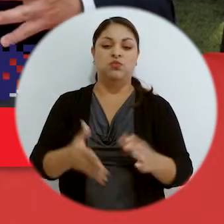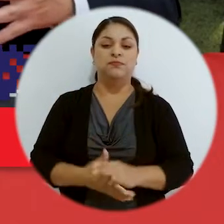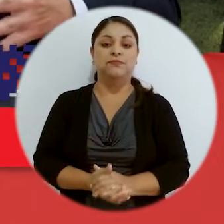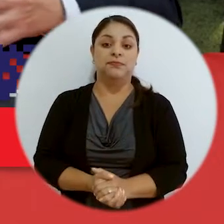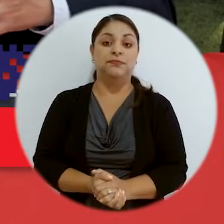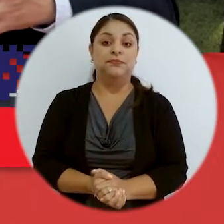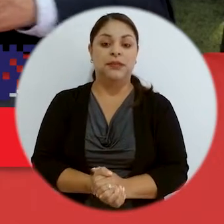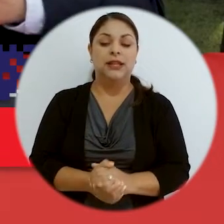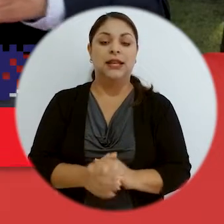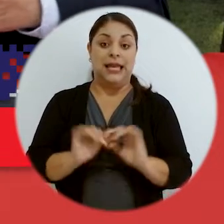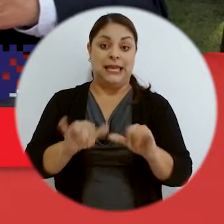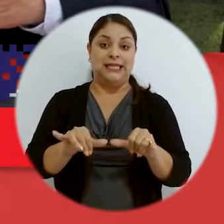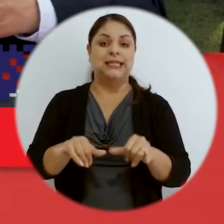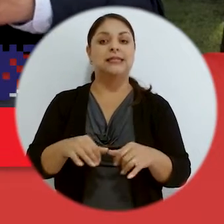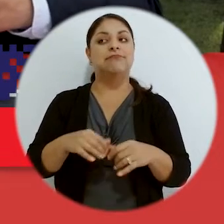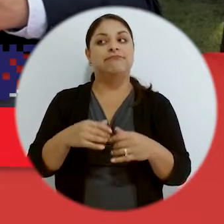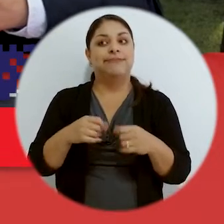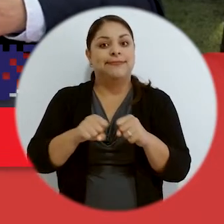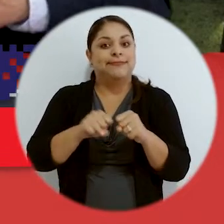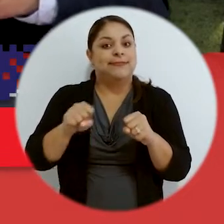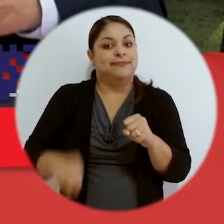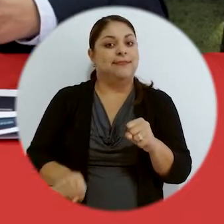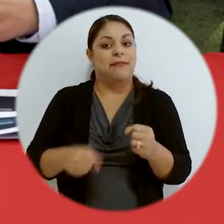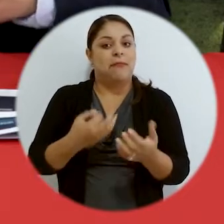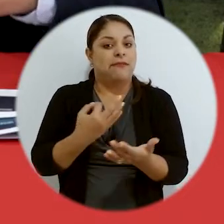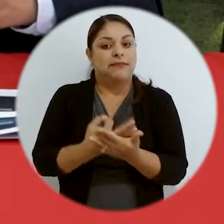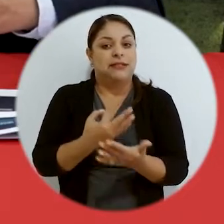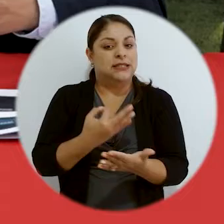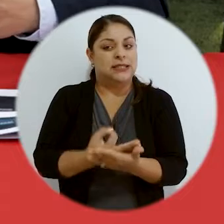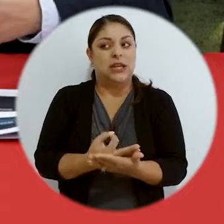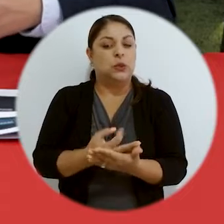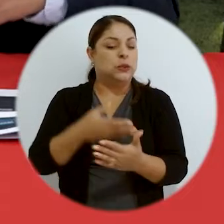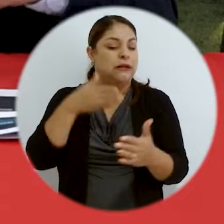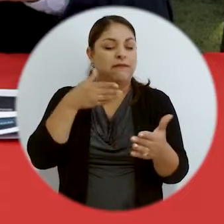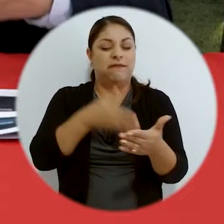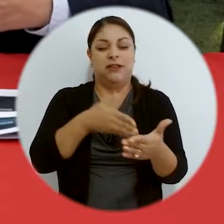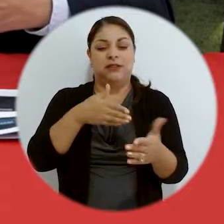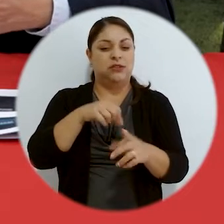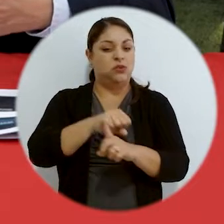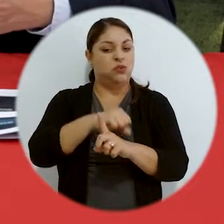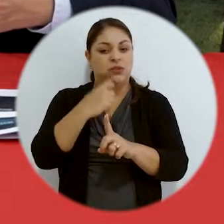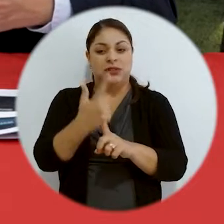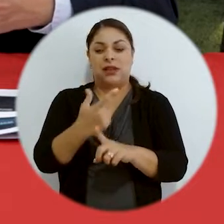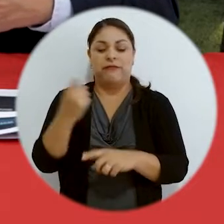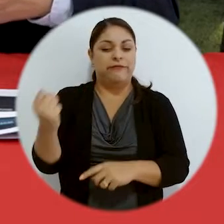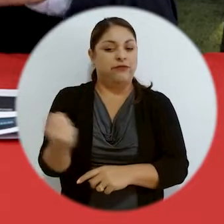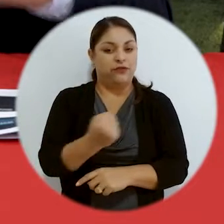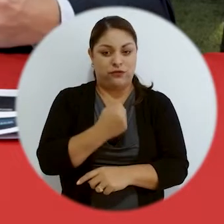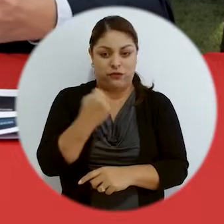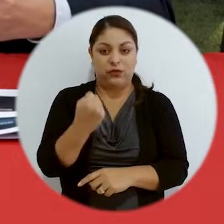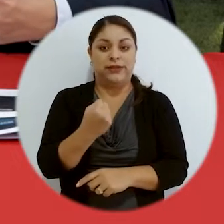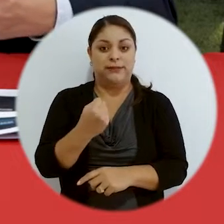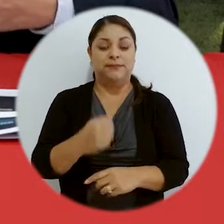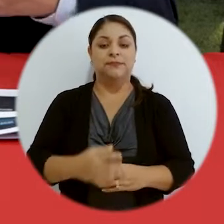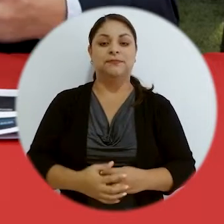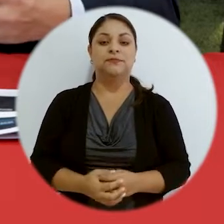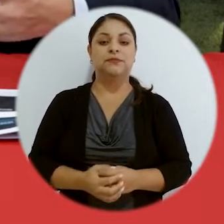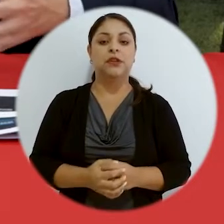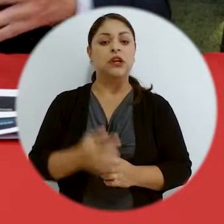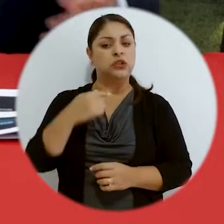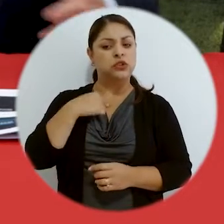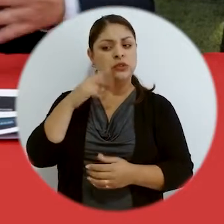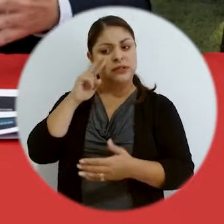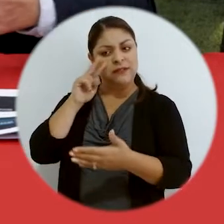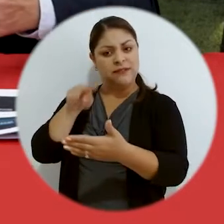totalmente la dinámica. Ya estamos hablando de un sistema financiero informal que tiene implicaciones sociales muy fuertes, muy